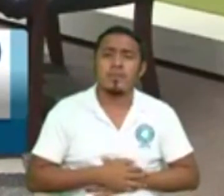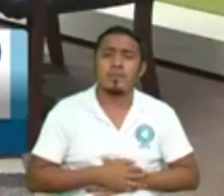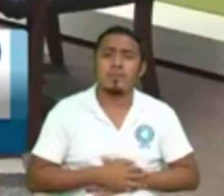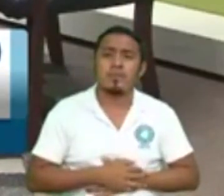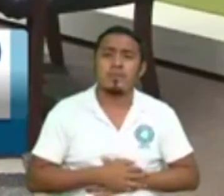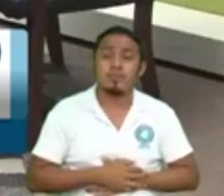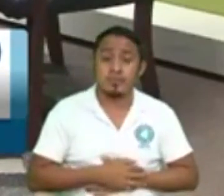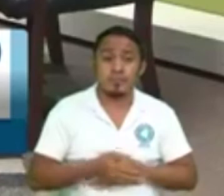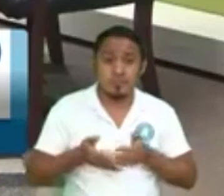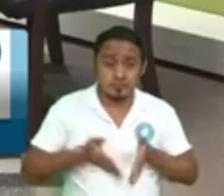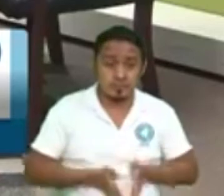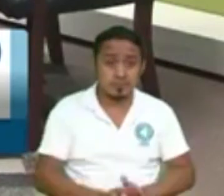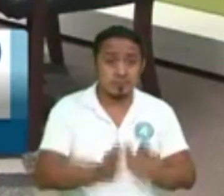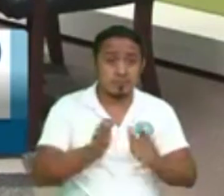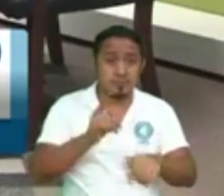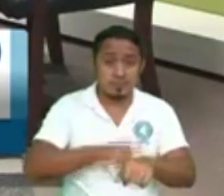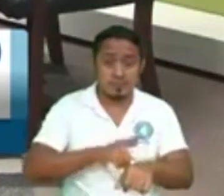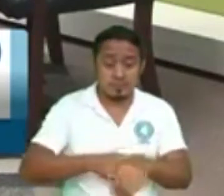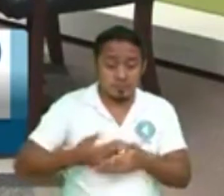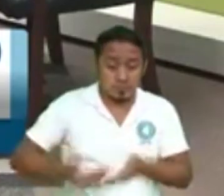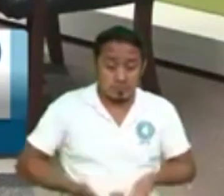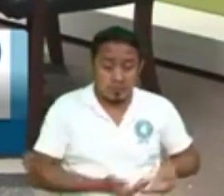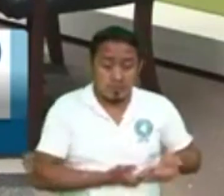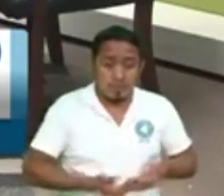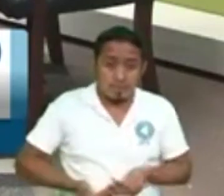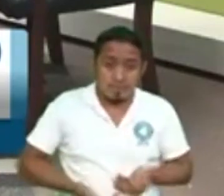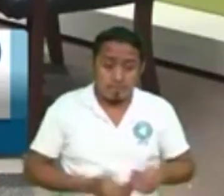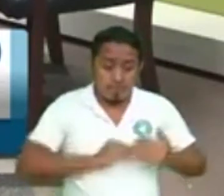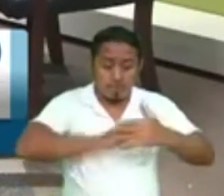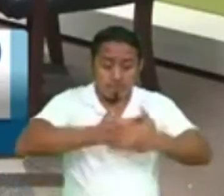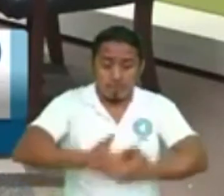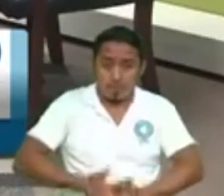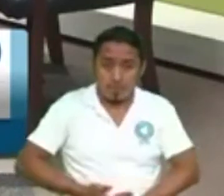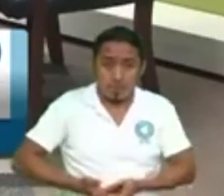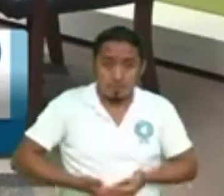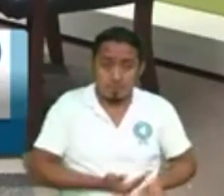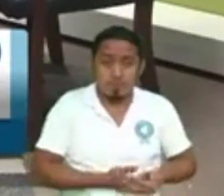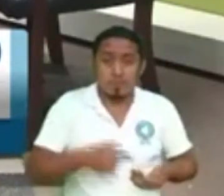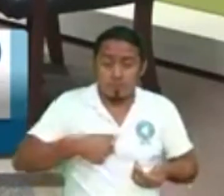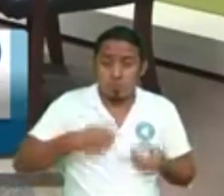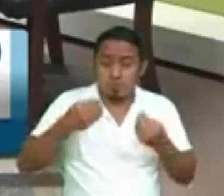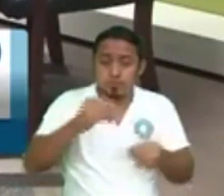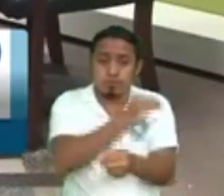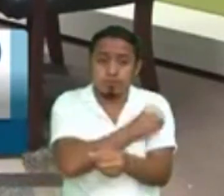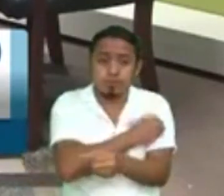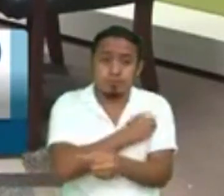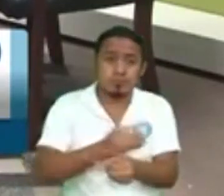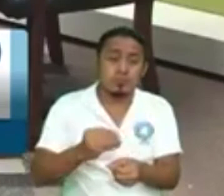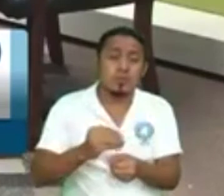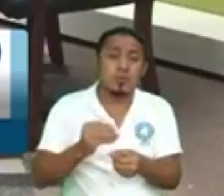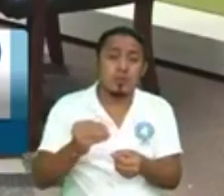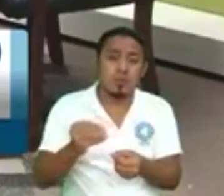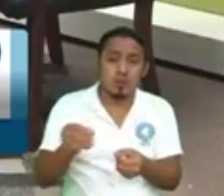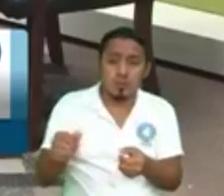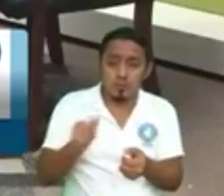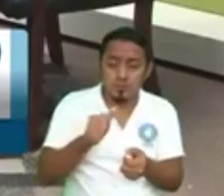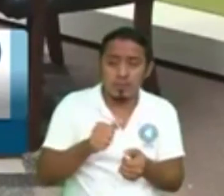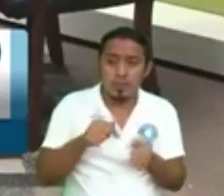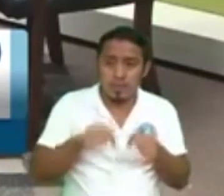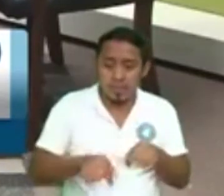un niño se haya expuesto durante el embarazo, durante fue feto, ¿verdad?, al alcohol, ¿eso lo predispone a ser alcohólico?